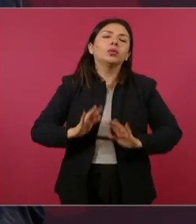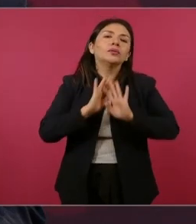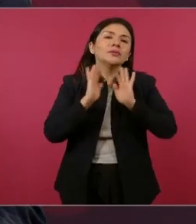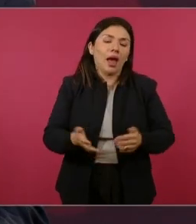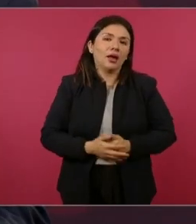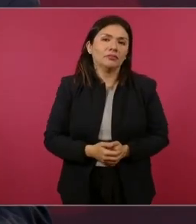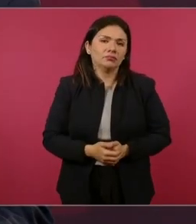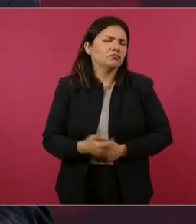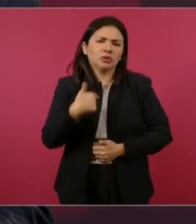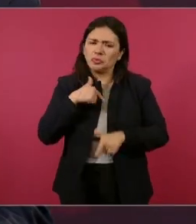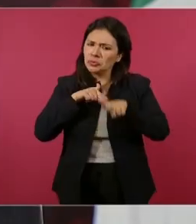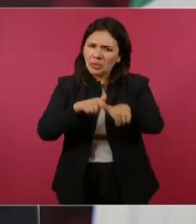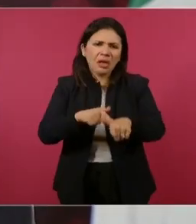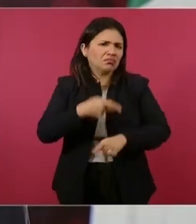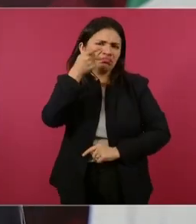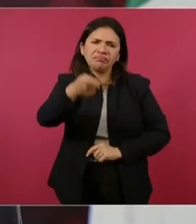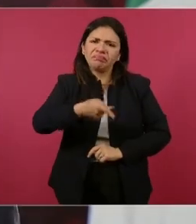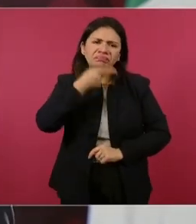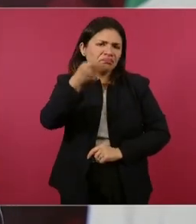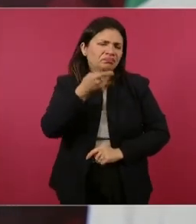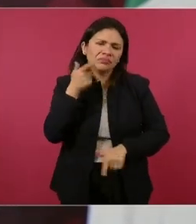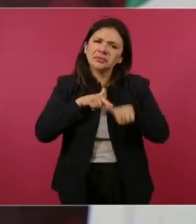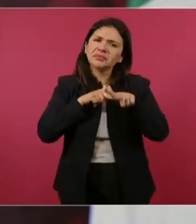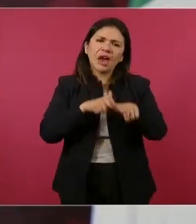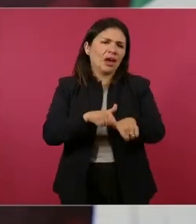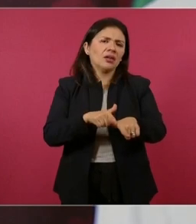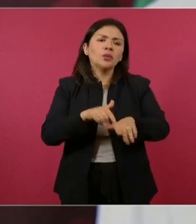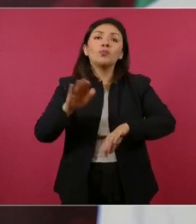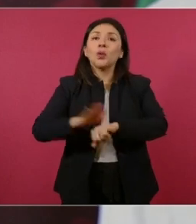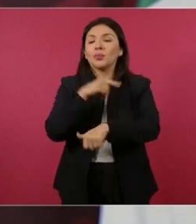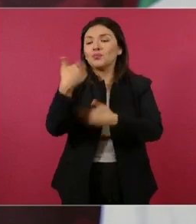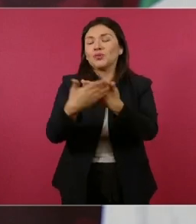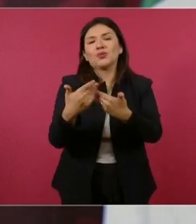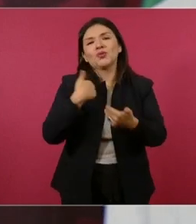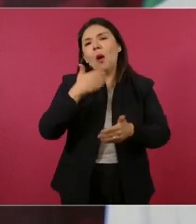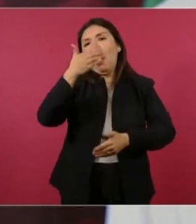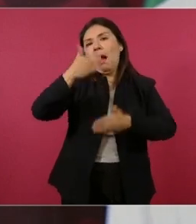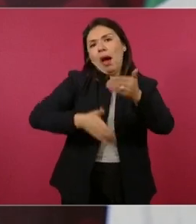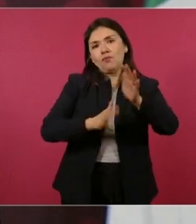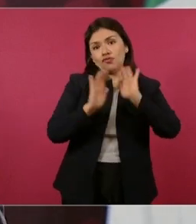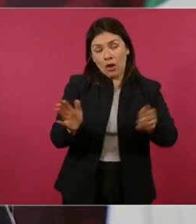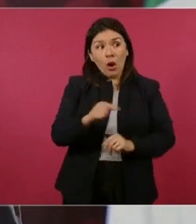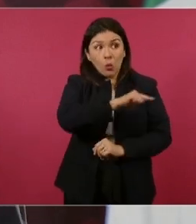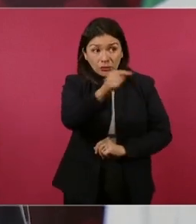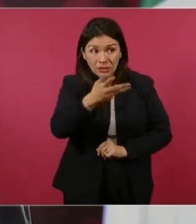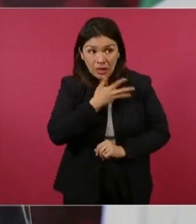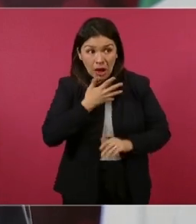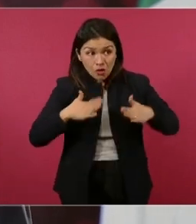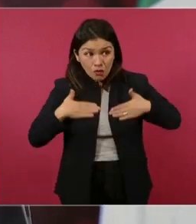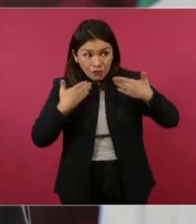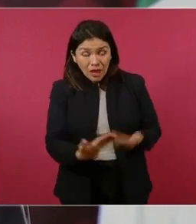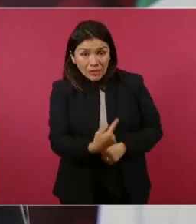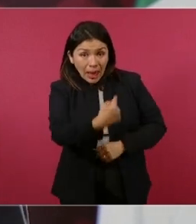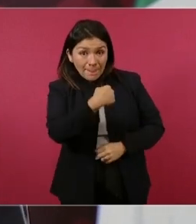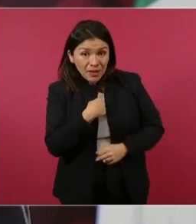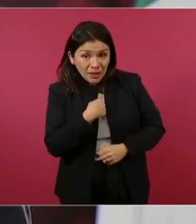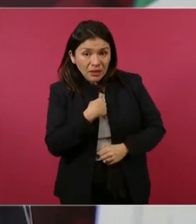Y voy a estarlo diciendo porque yo ya termino, si me tienen confianza,